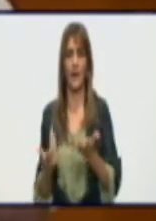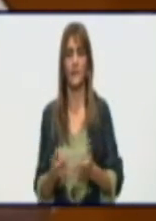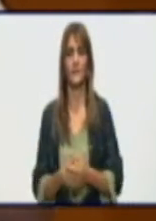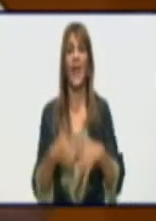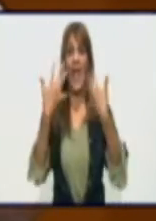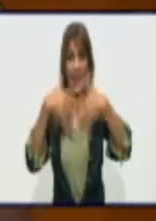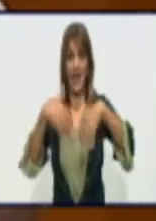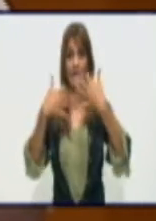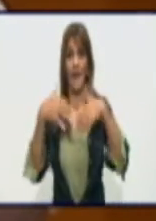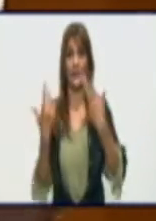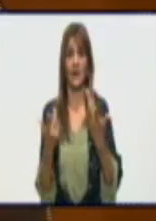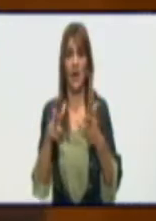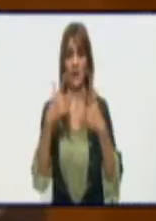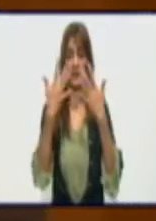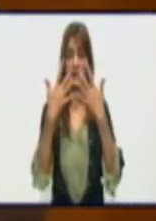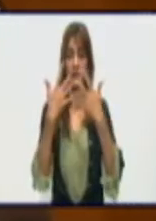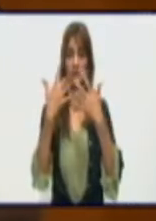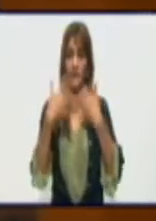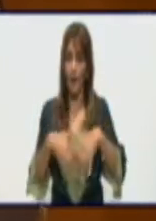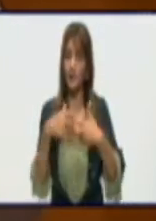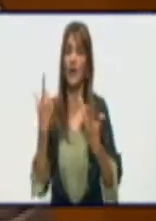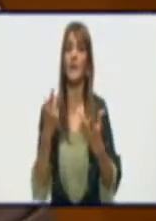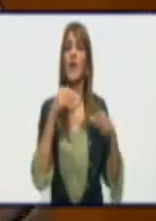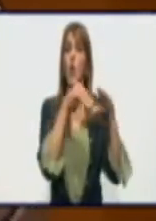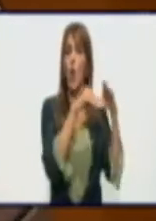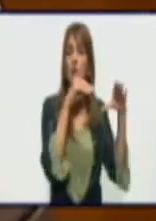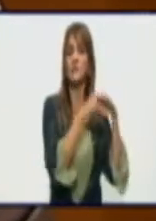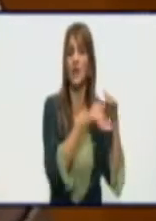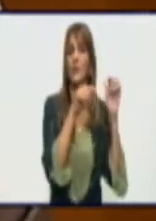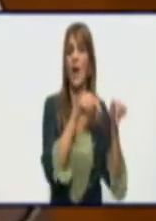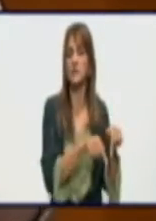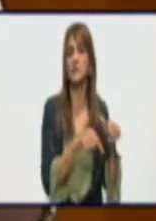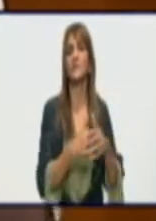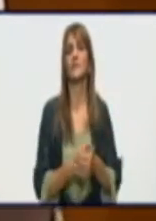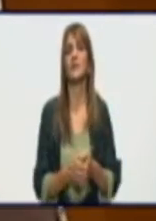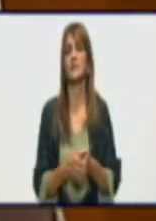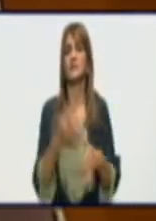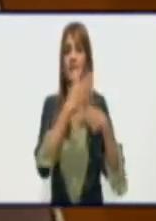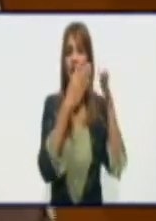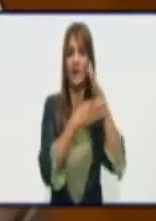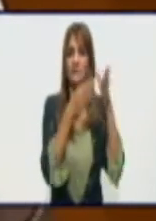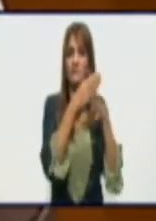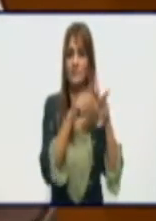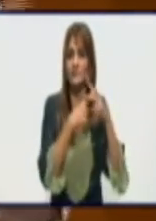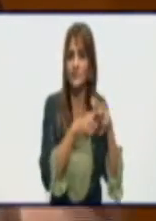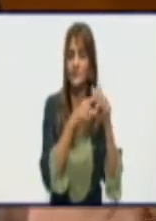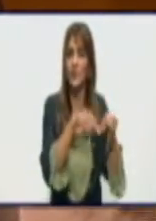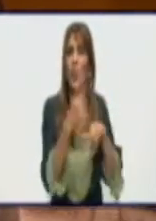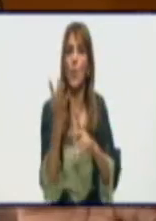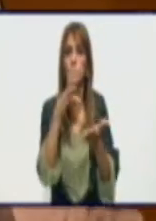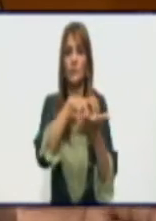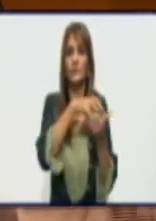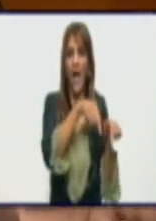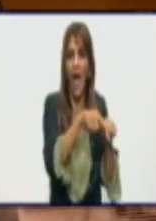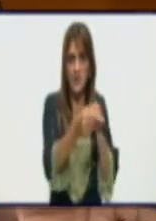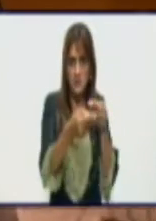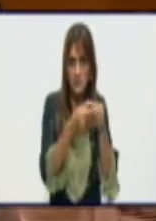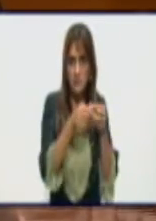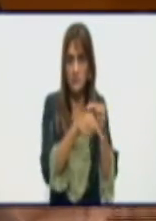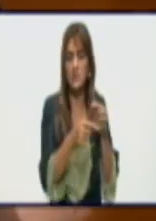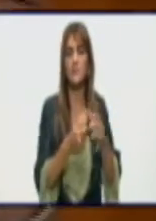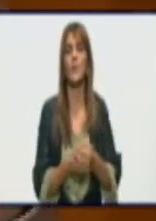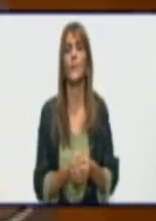conserva ahí mismo, incluso se está terminando un local, un kiosco ahí, que va a garantizar la estabilidad, pero normalmente ellos están